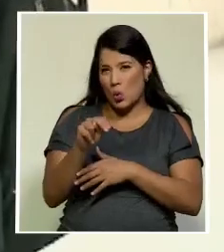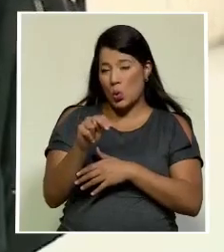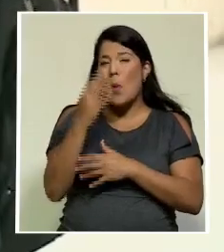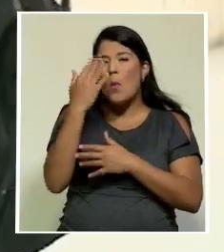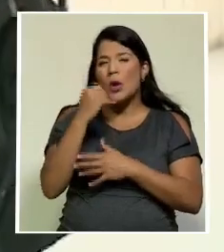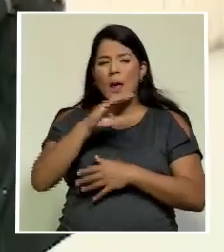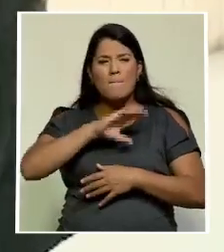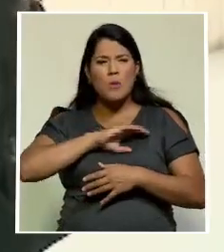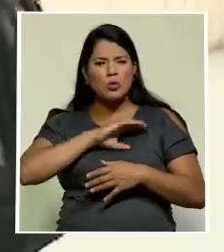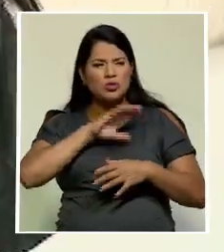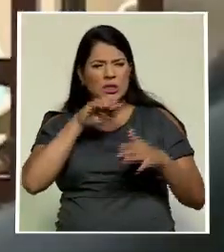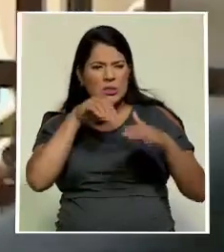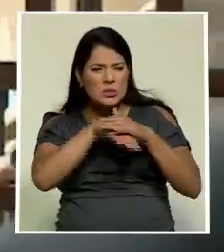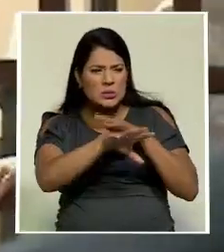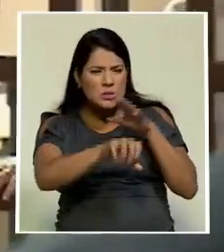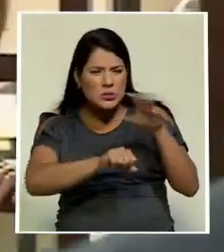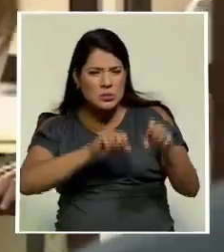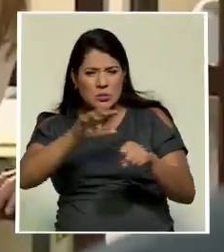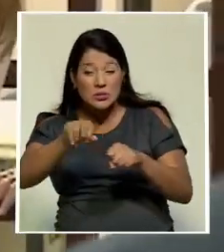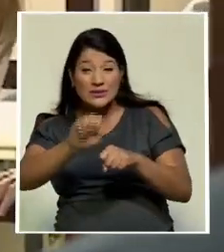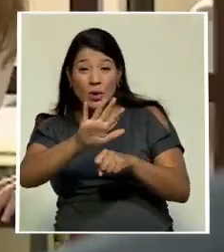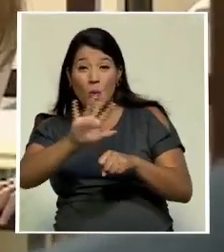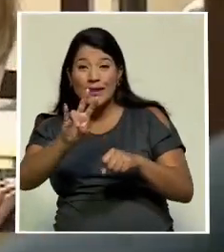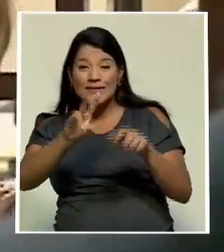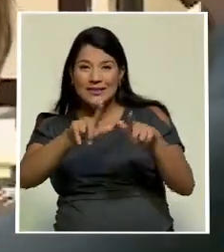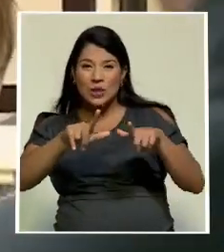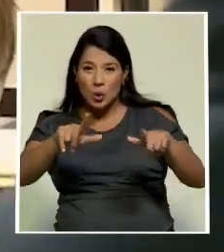allanamientos y varias detenciones.